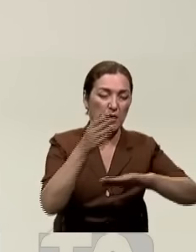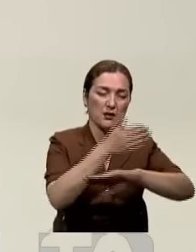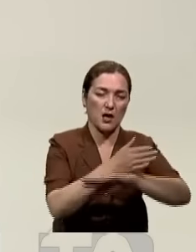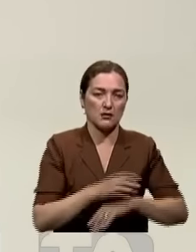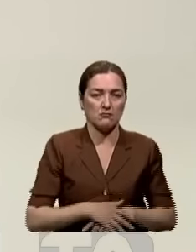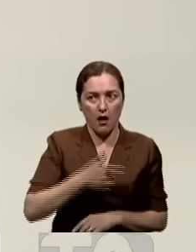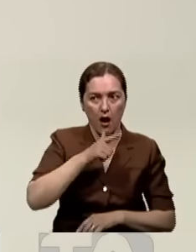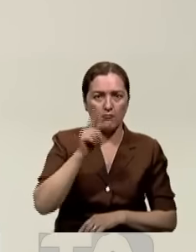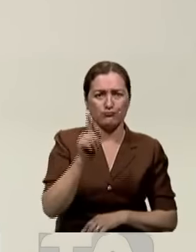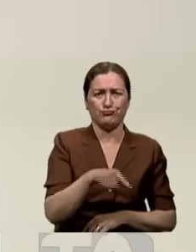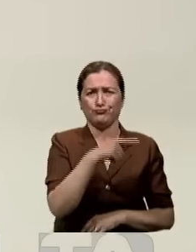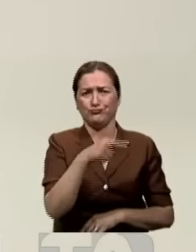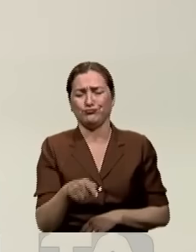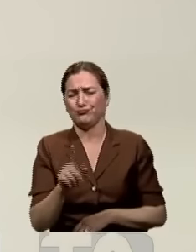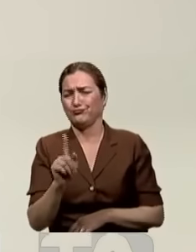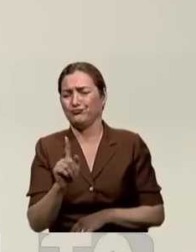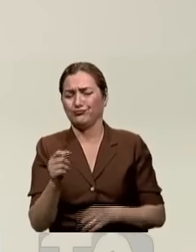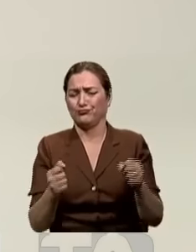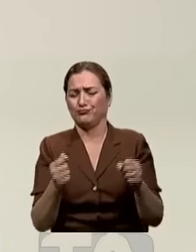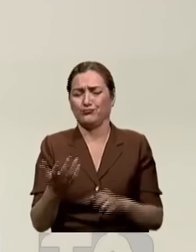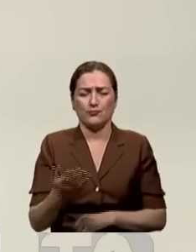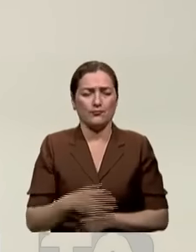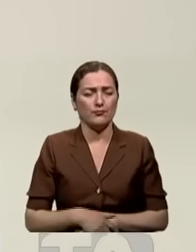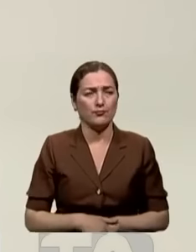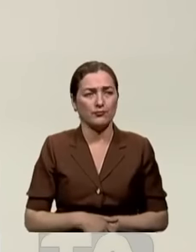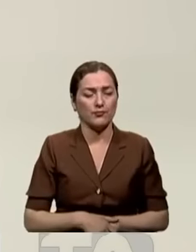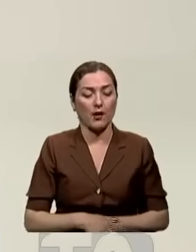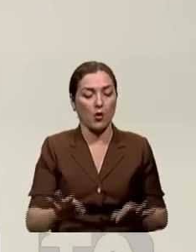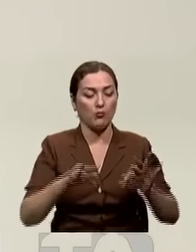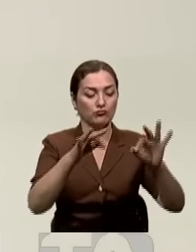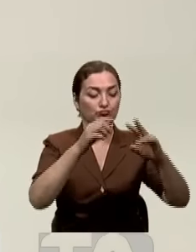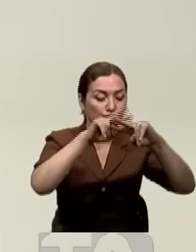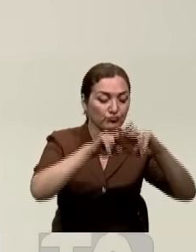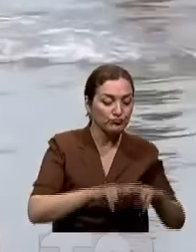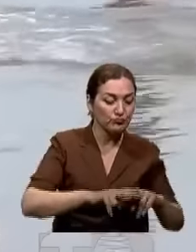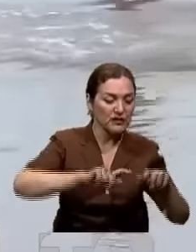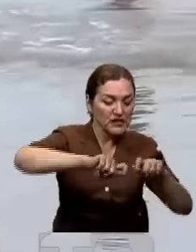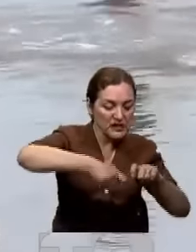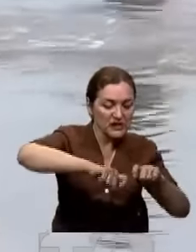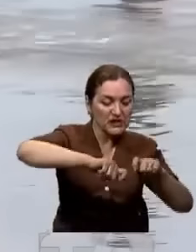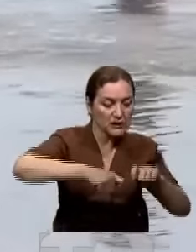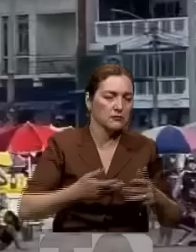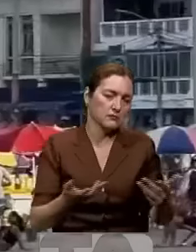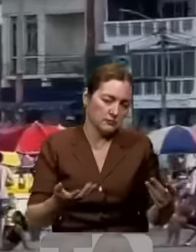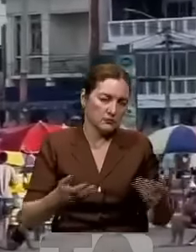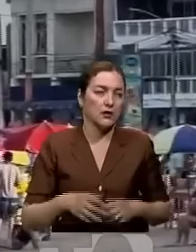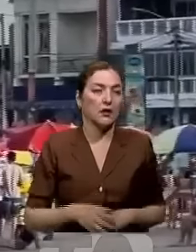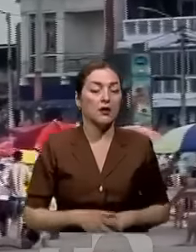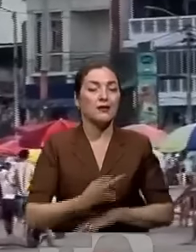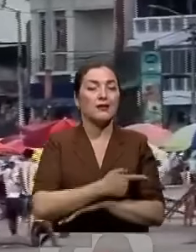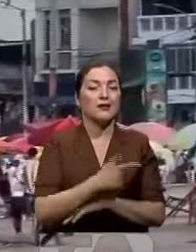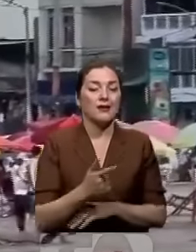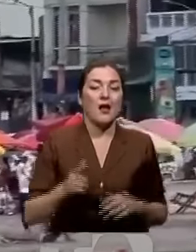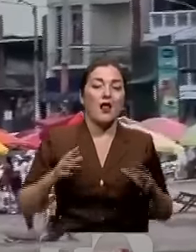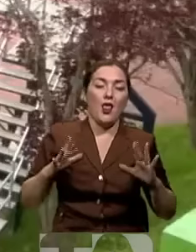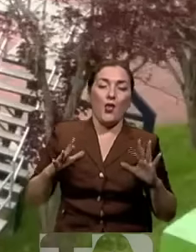alcohólicas y, por supuesto, tomen las precauciones mecánicas de cada uno de sus vehículos. Para estos días de descanso están